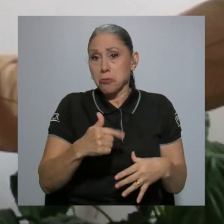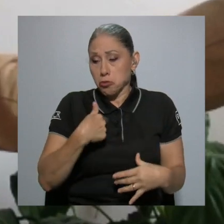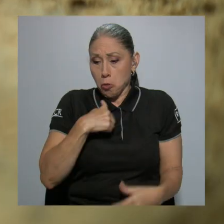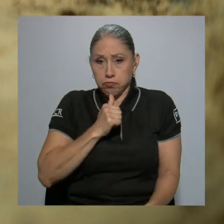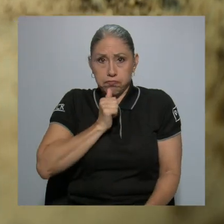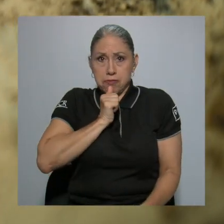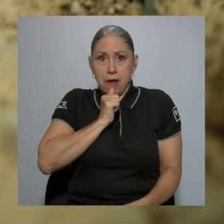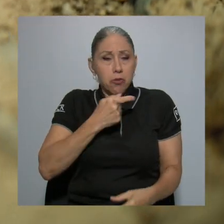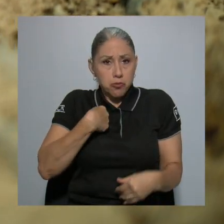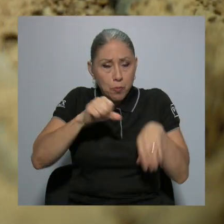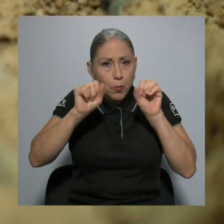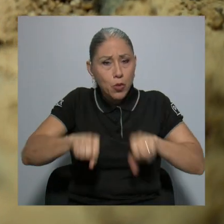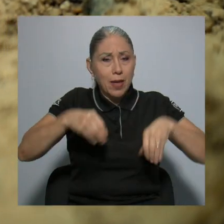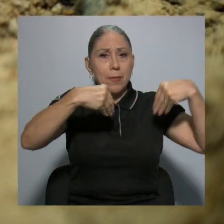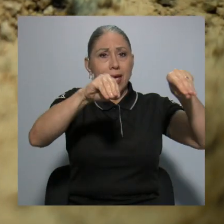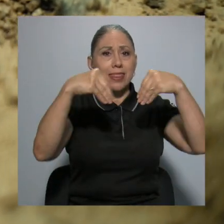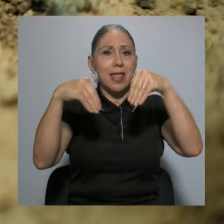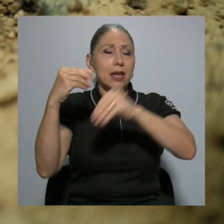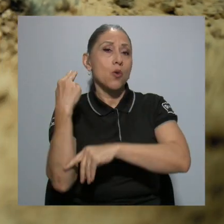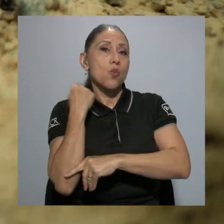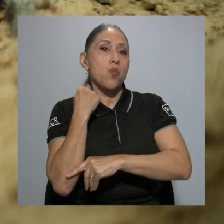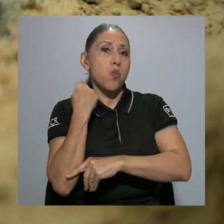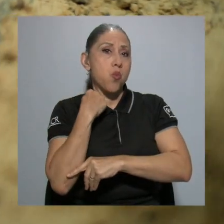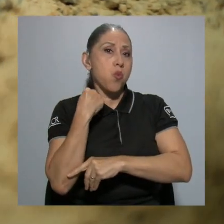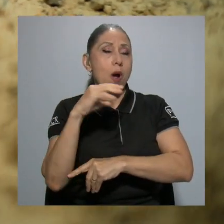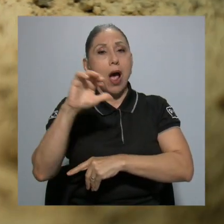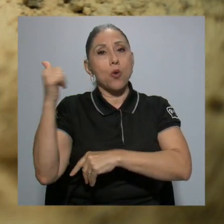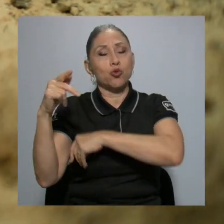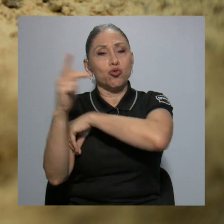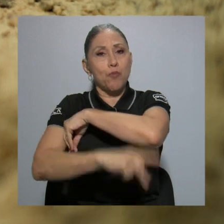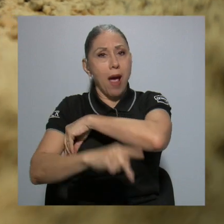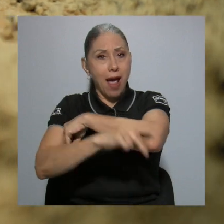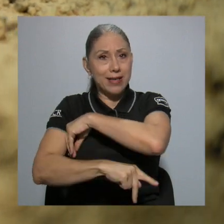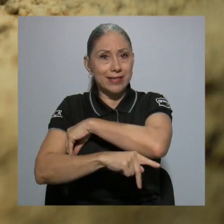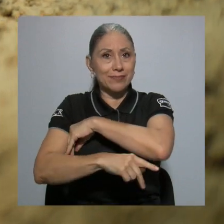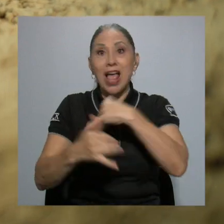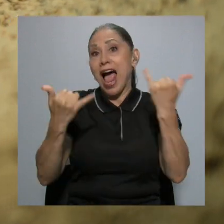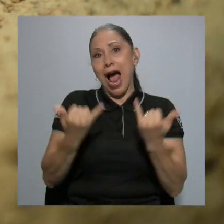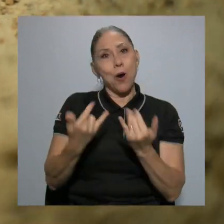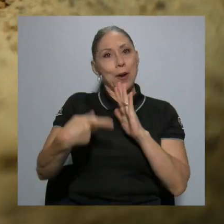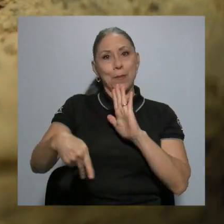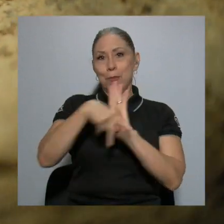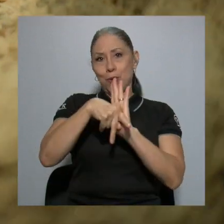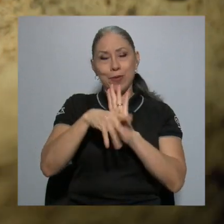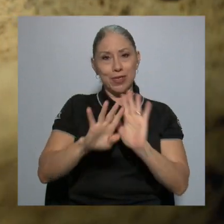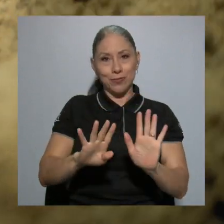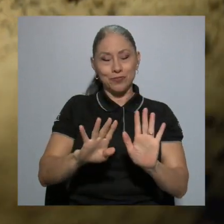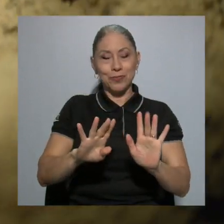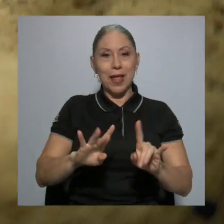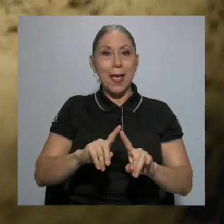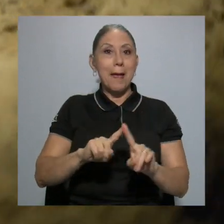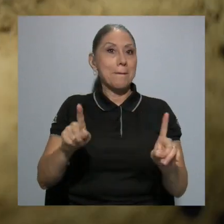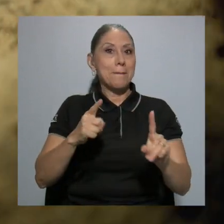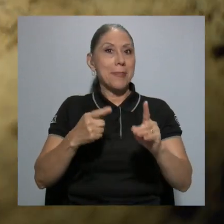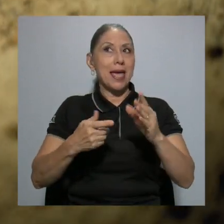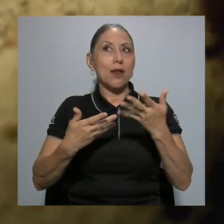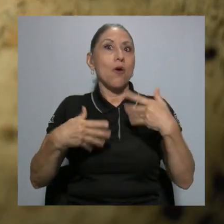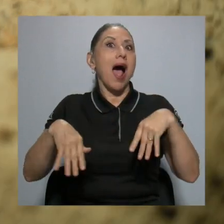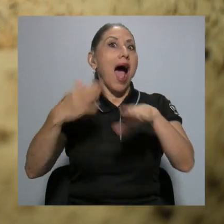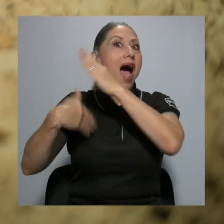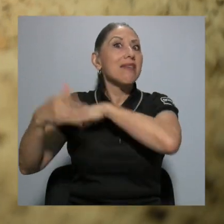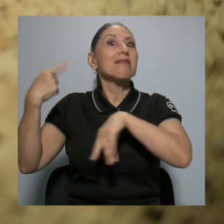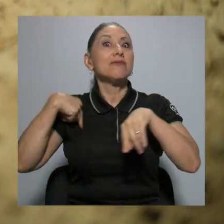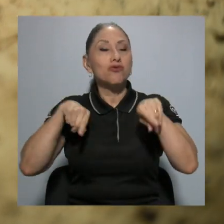privada, vender esqueletos al exterior, ¿no? Especies que ahora son prohibidas. He llegado a llevar